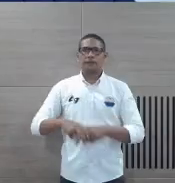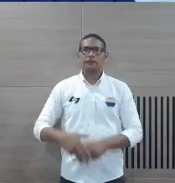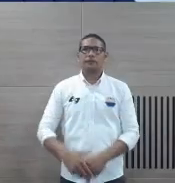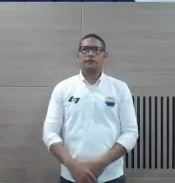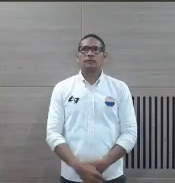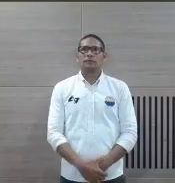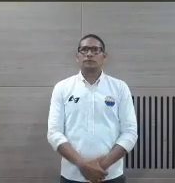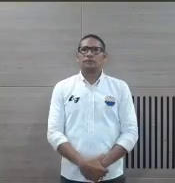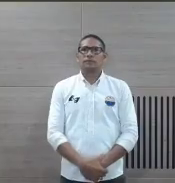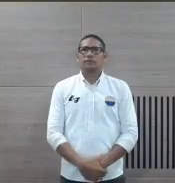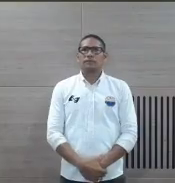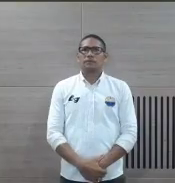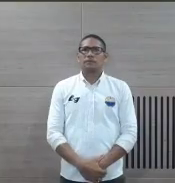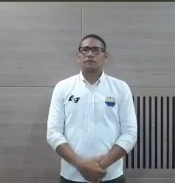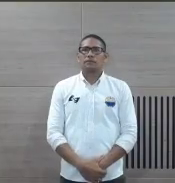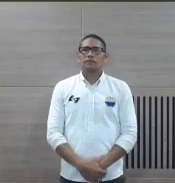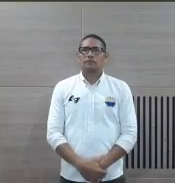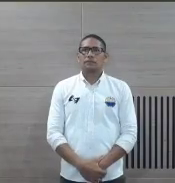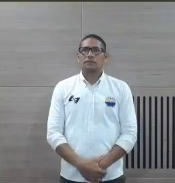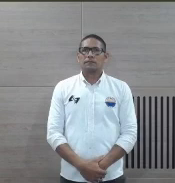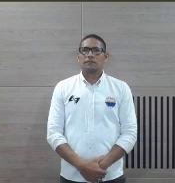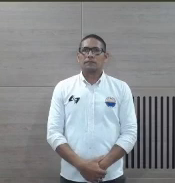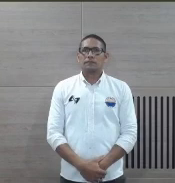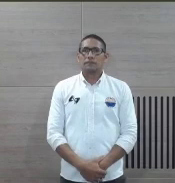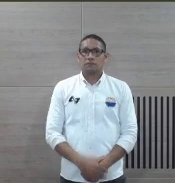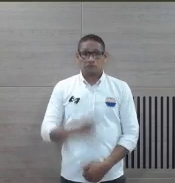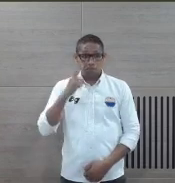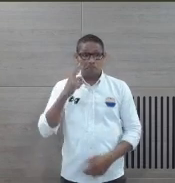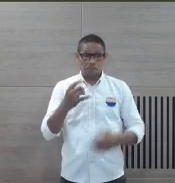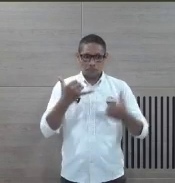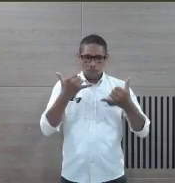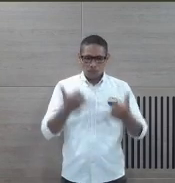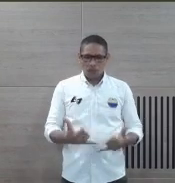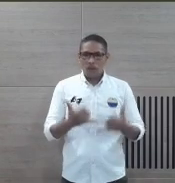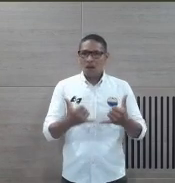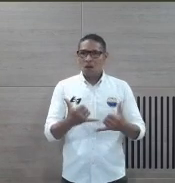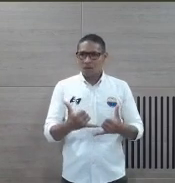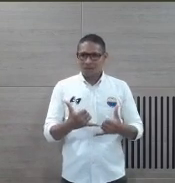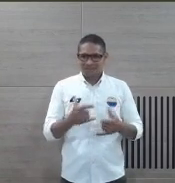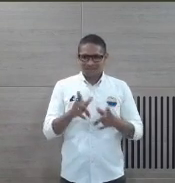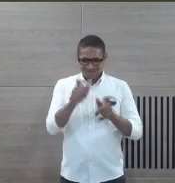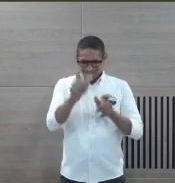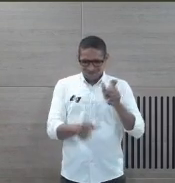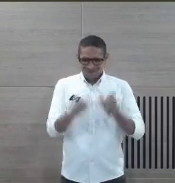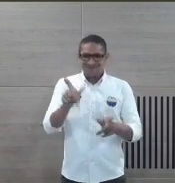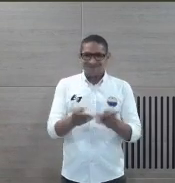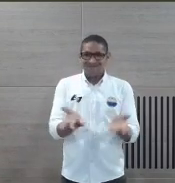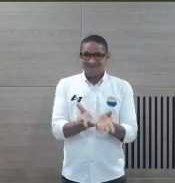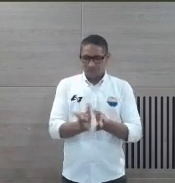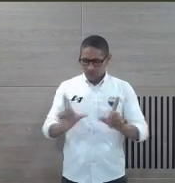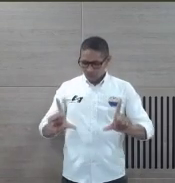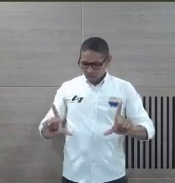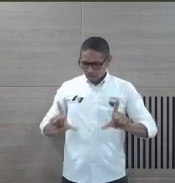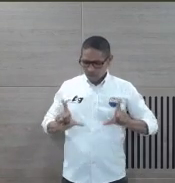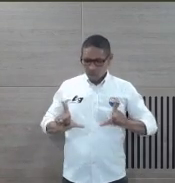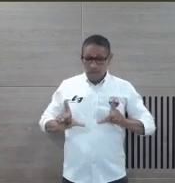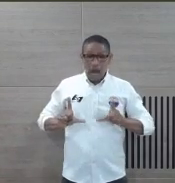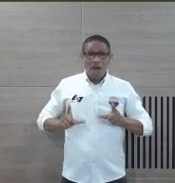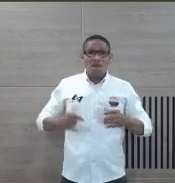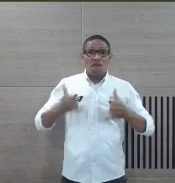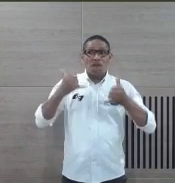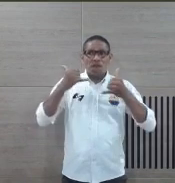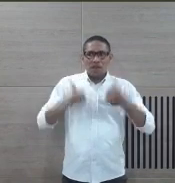A continuación se nombrarán a los graduandos y al final los diplomas serán recibidos de manera simbólica por el robot LIED en